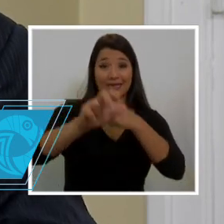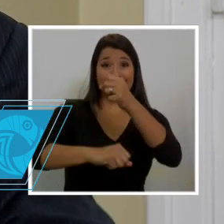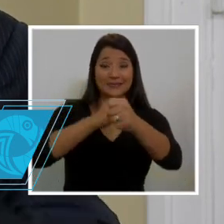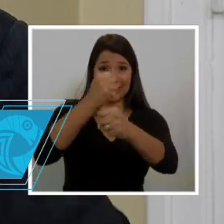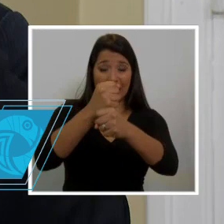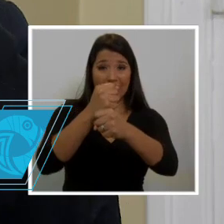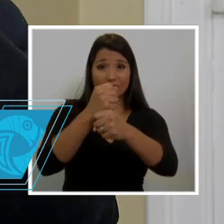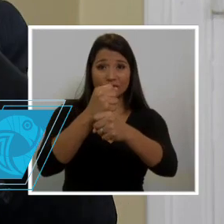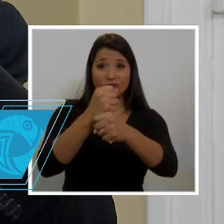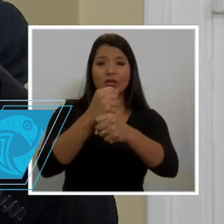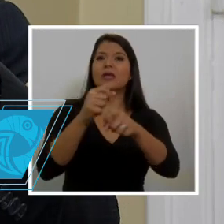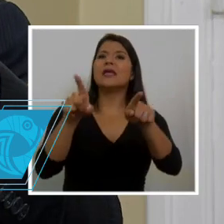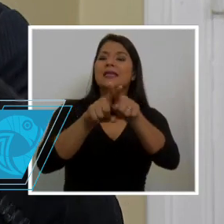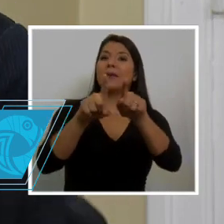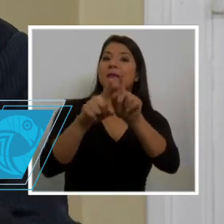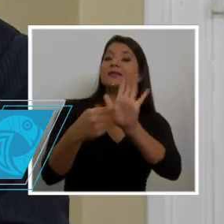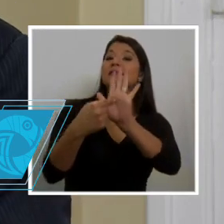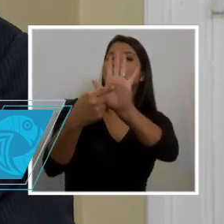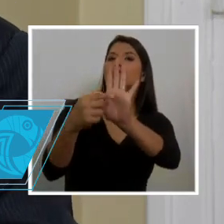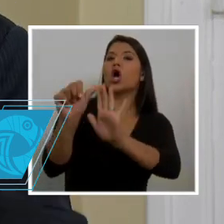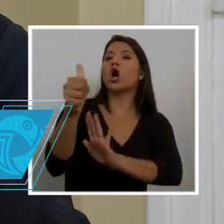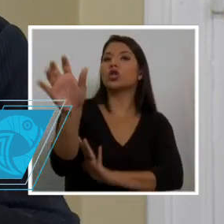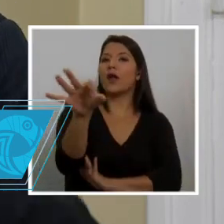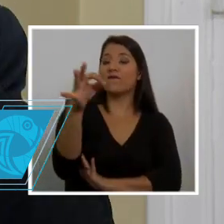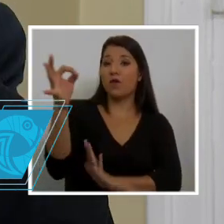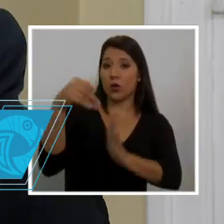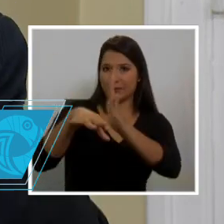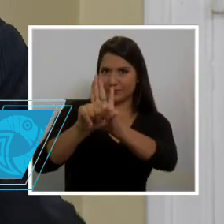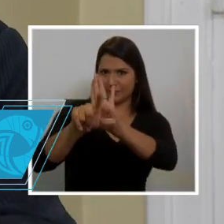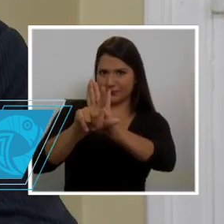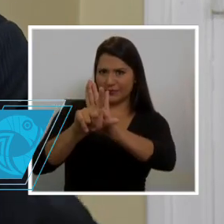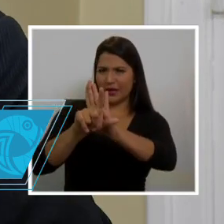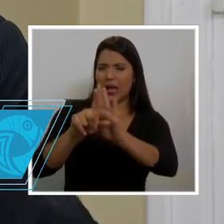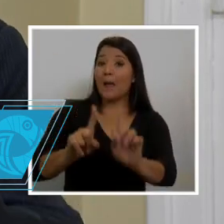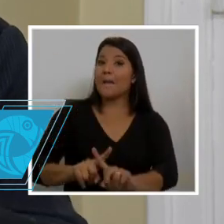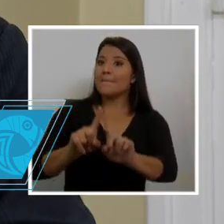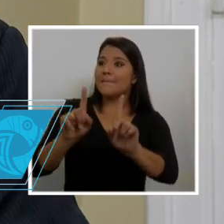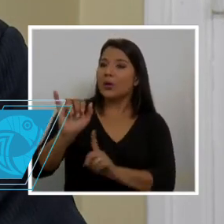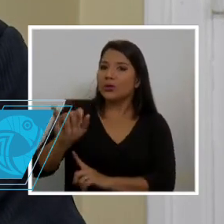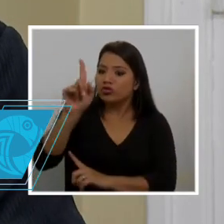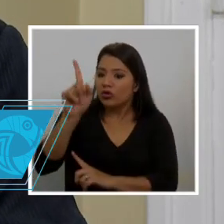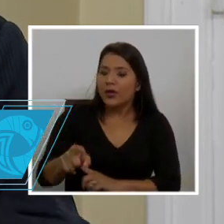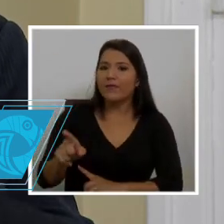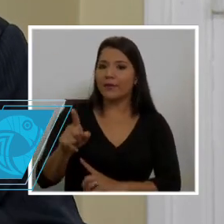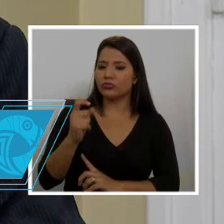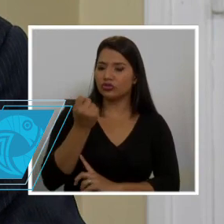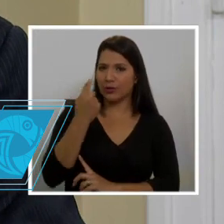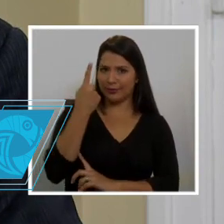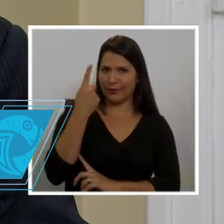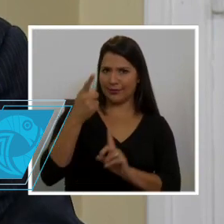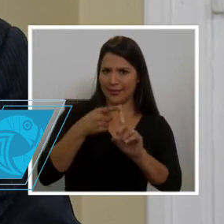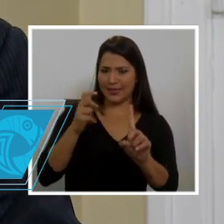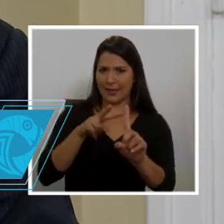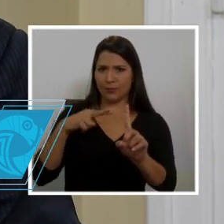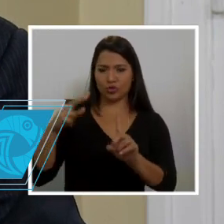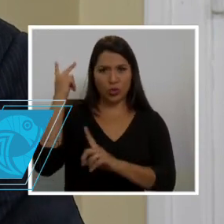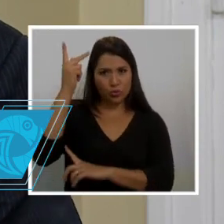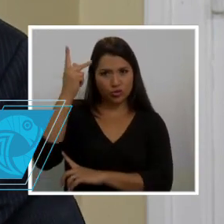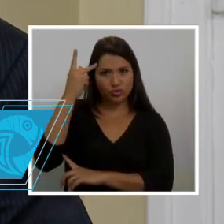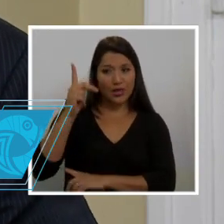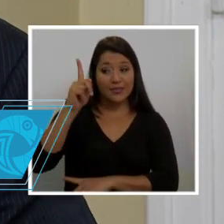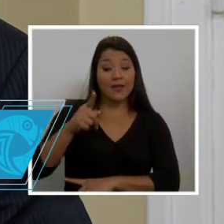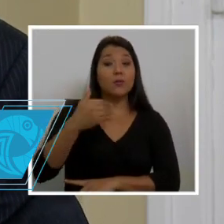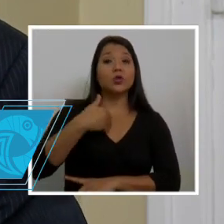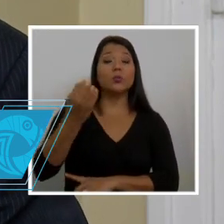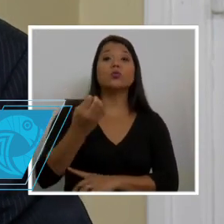expresa de otra forma, con otras palabras, en la Asamblea Legislativa, pero que es un elemento que hay que leerlo políticamente, que hay que tener claro en ese sentido. Por